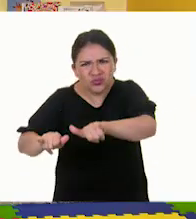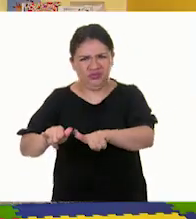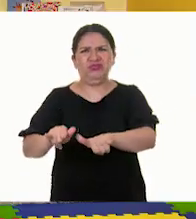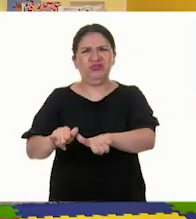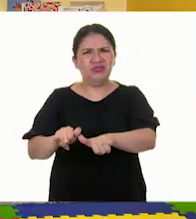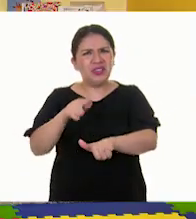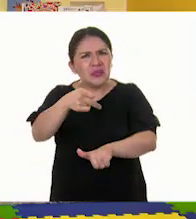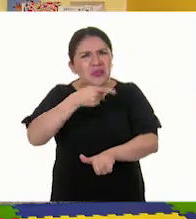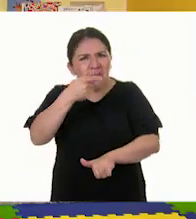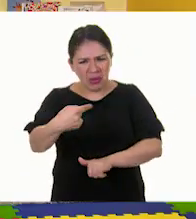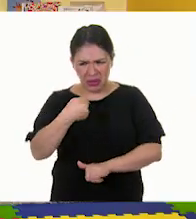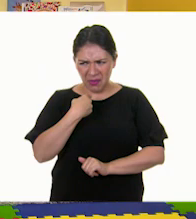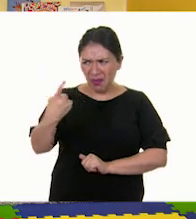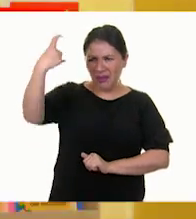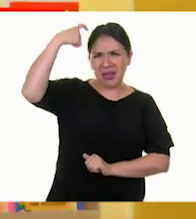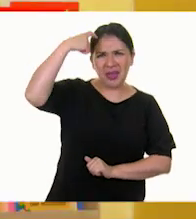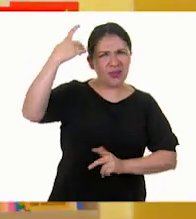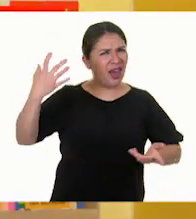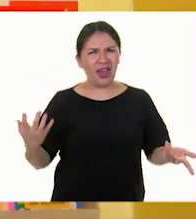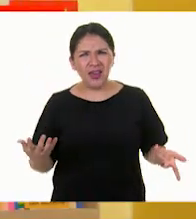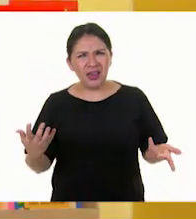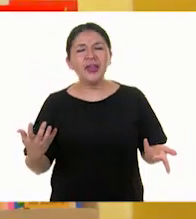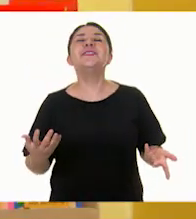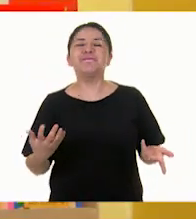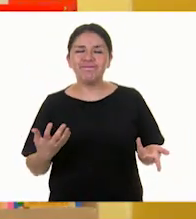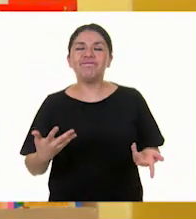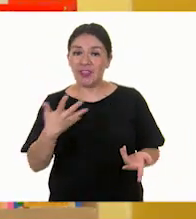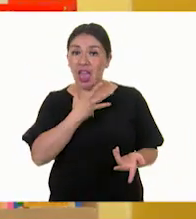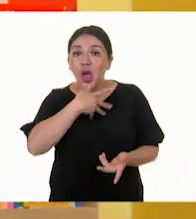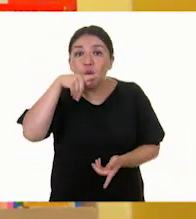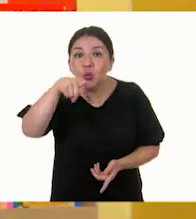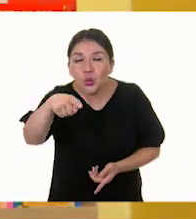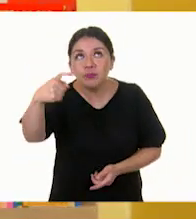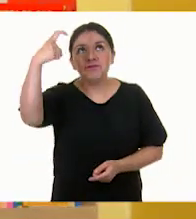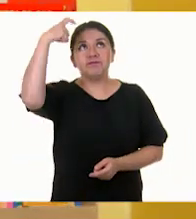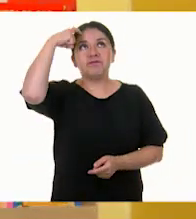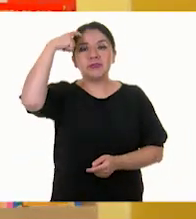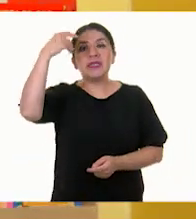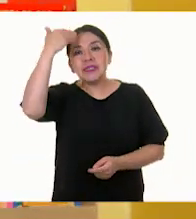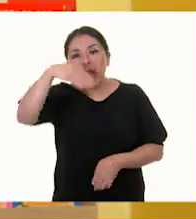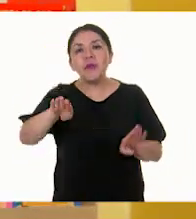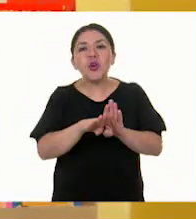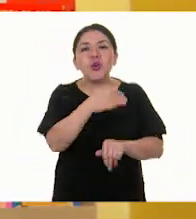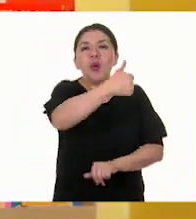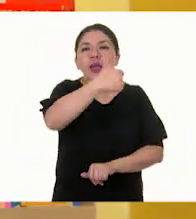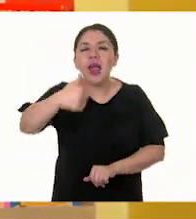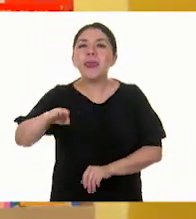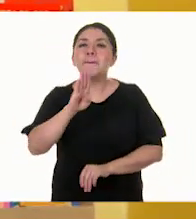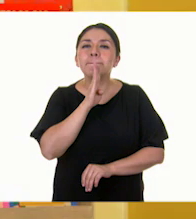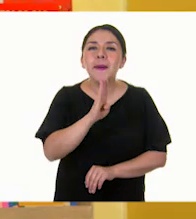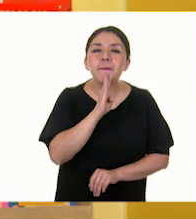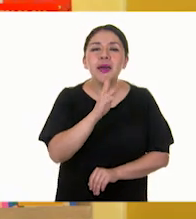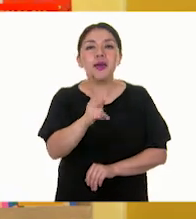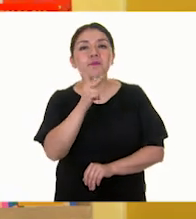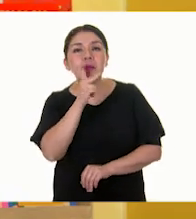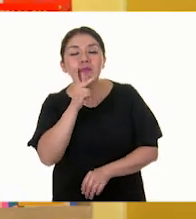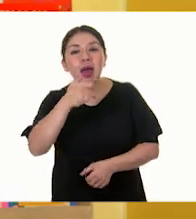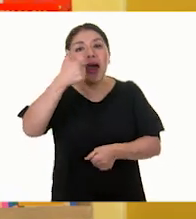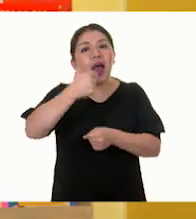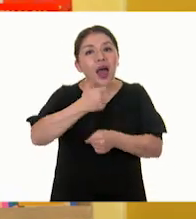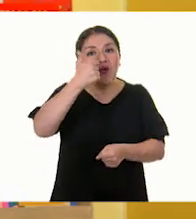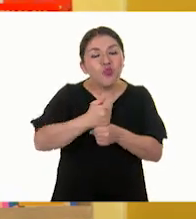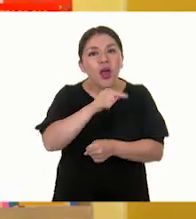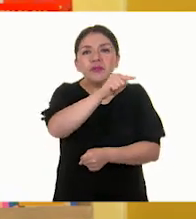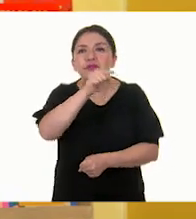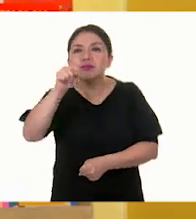que la fórmula está en mí? Claro, está en ti, pero también está en cada mamá, papá, abuelita